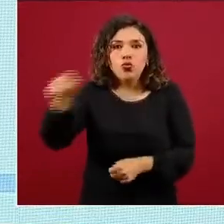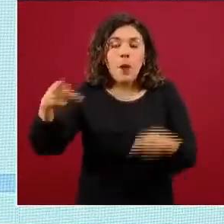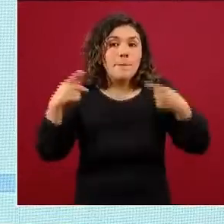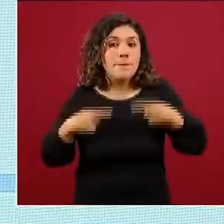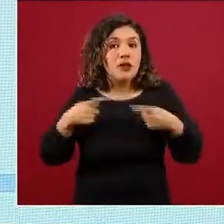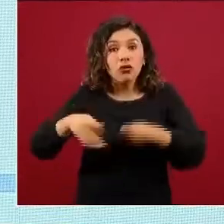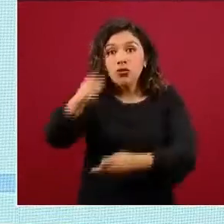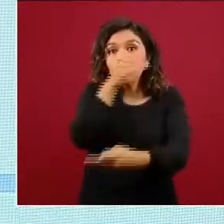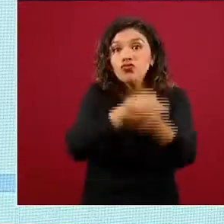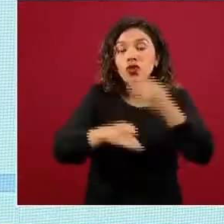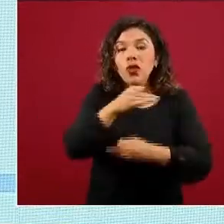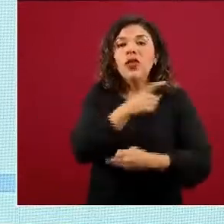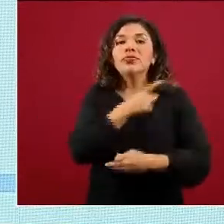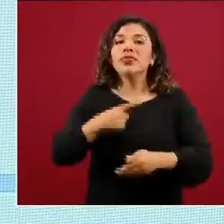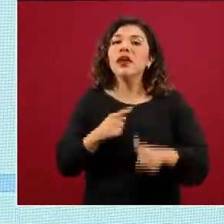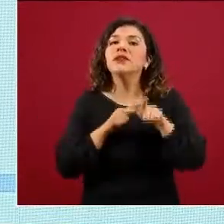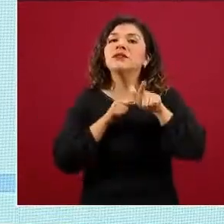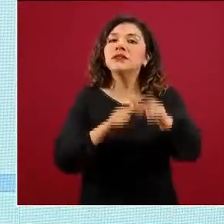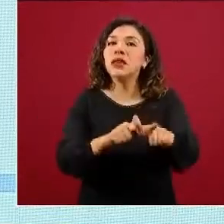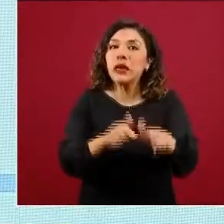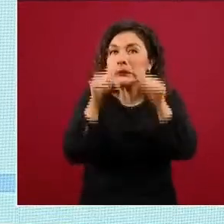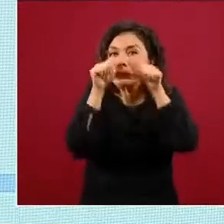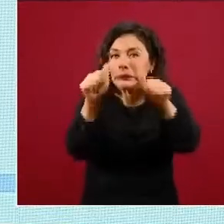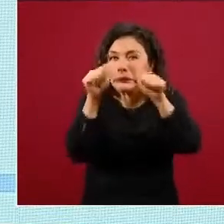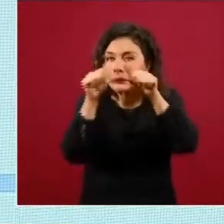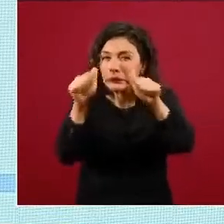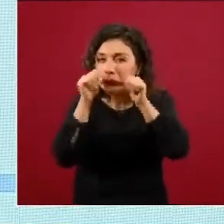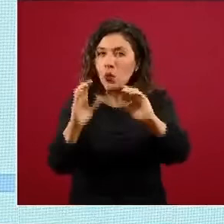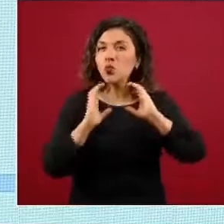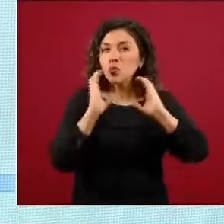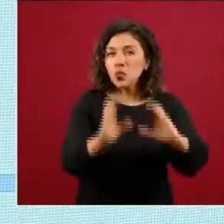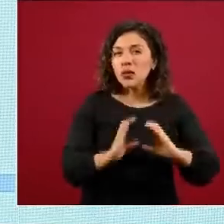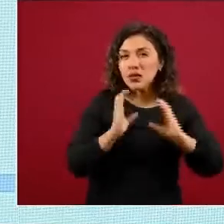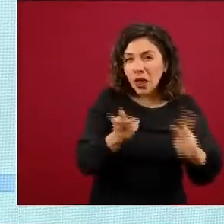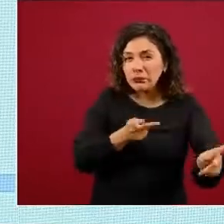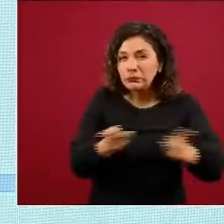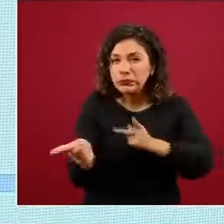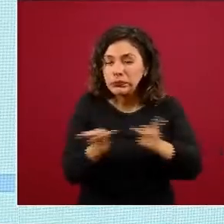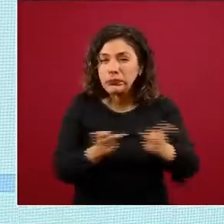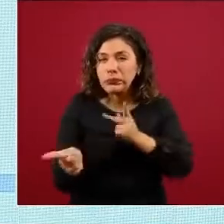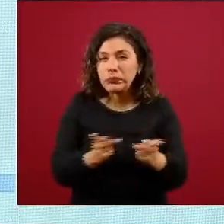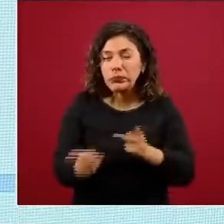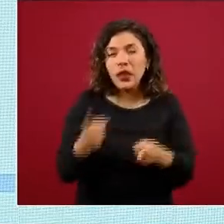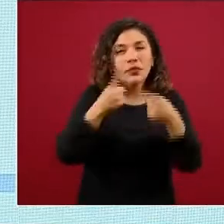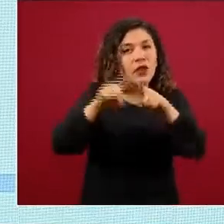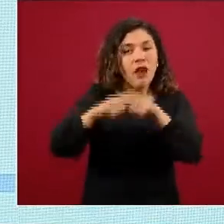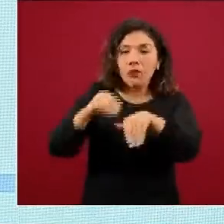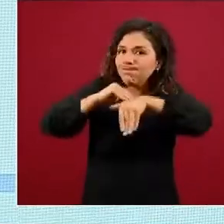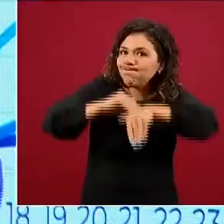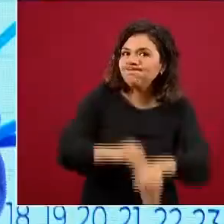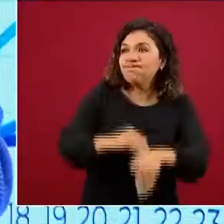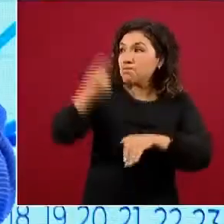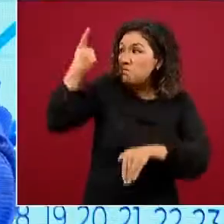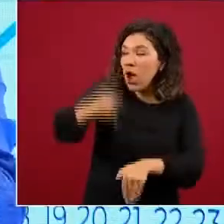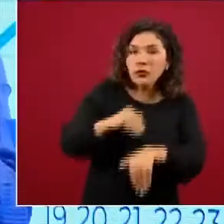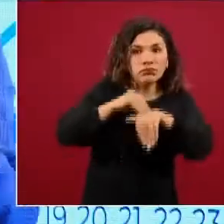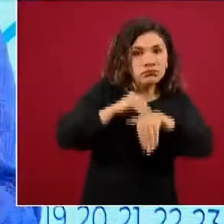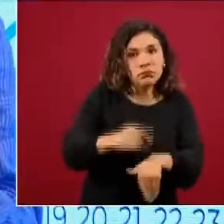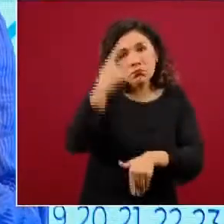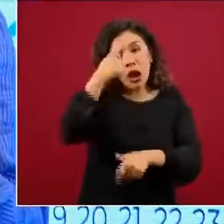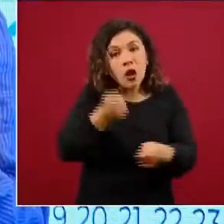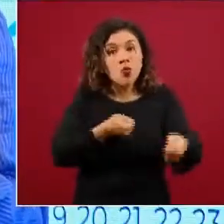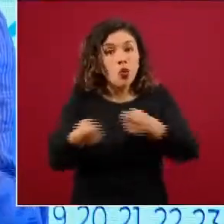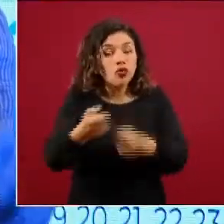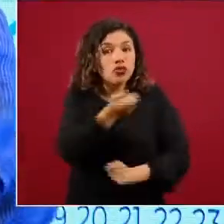las personas nos mantengamos atentos y siguiendo las distintas medidas de